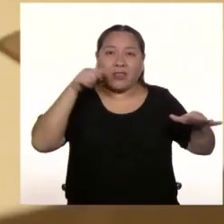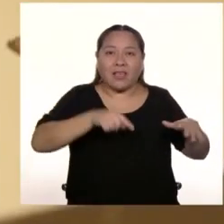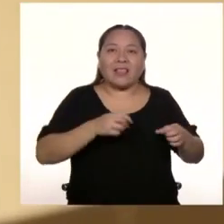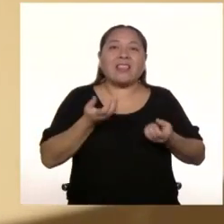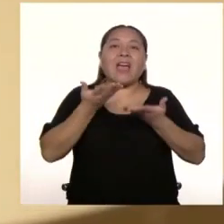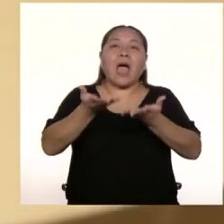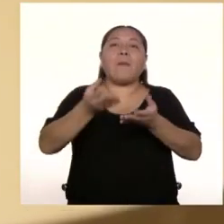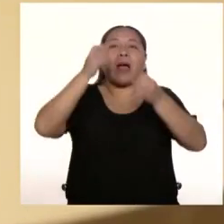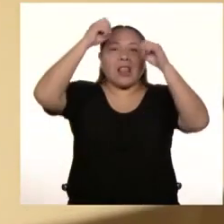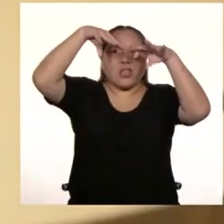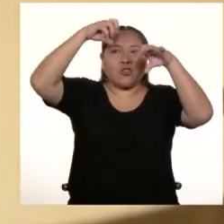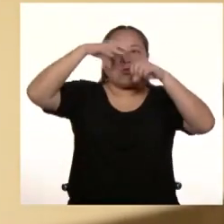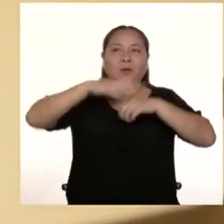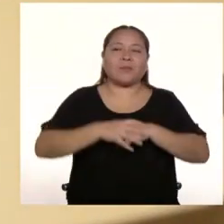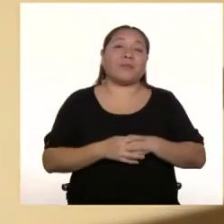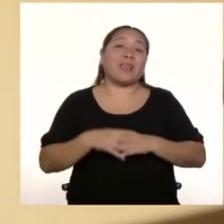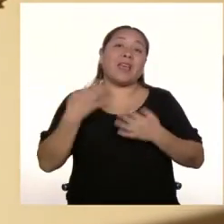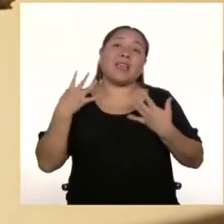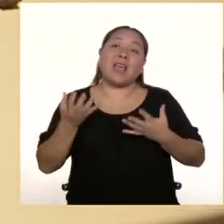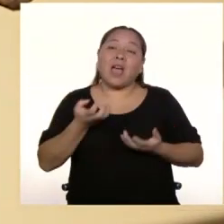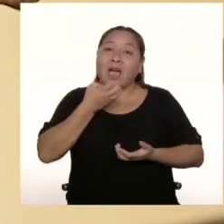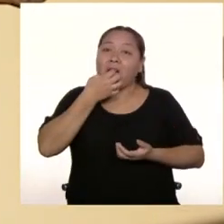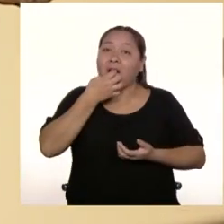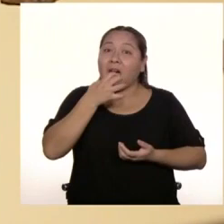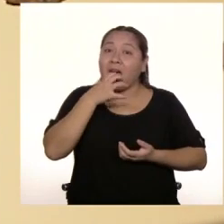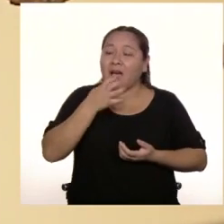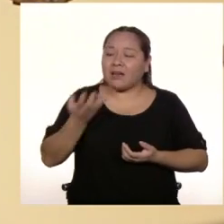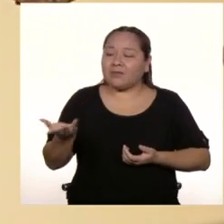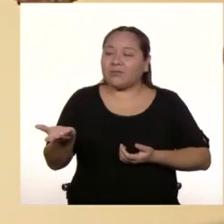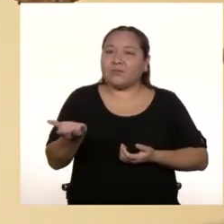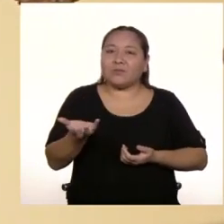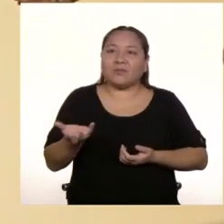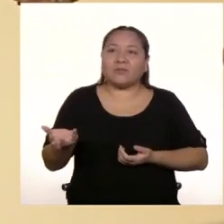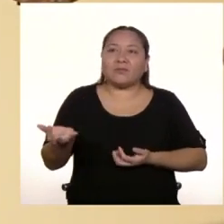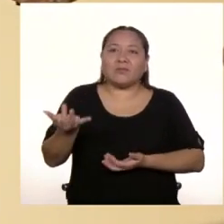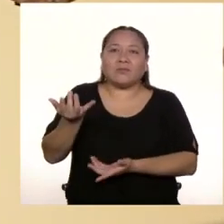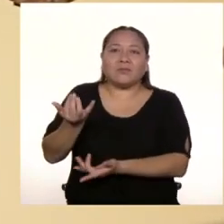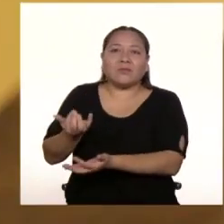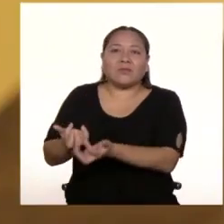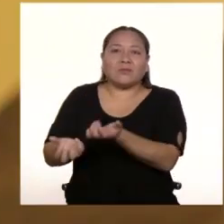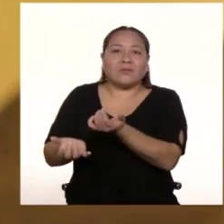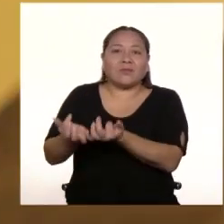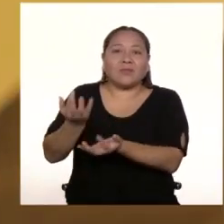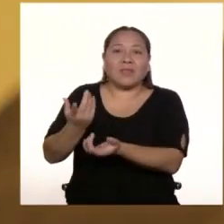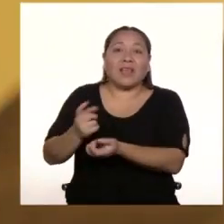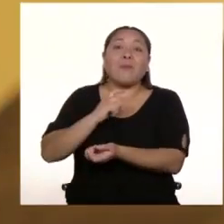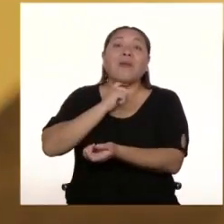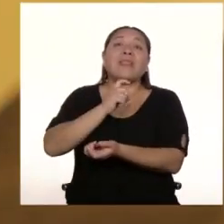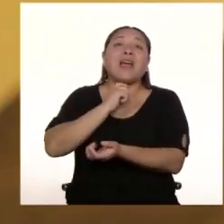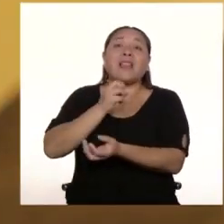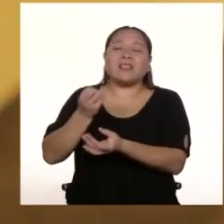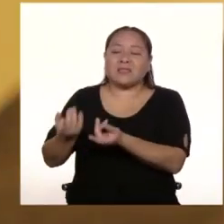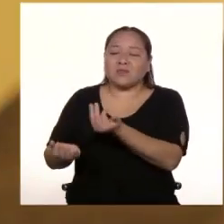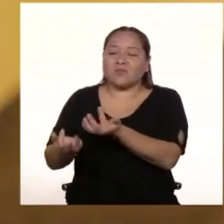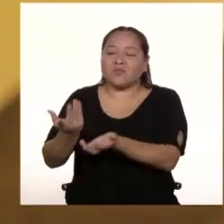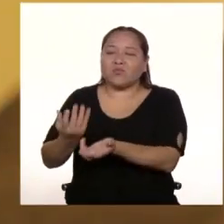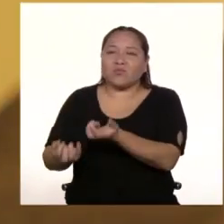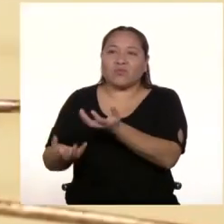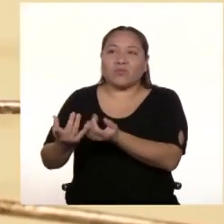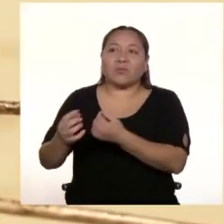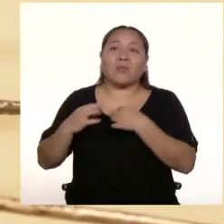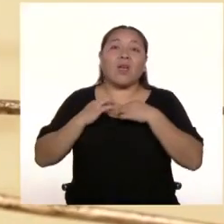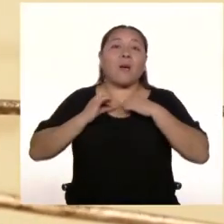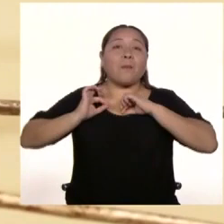A estas horas, los hornos ya estaban lo suficientemente calientes para fundir los metales con los que se hacían prendedores,